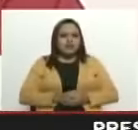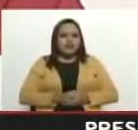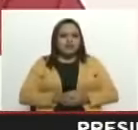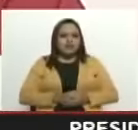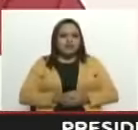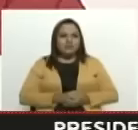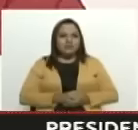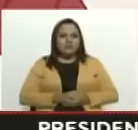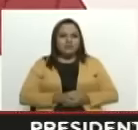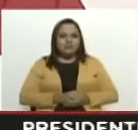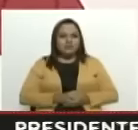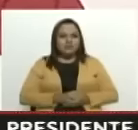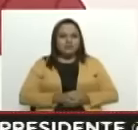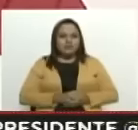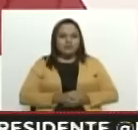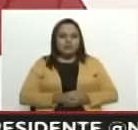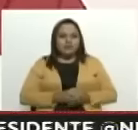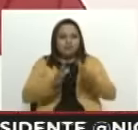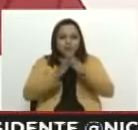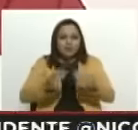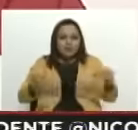sancionados. Todas.